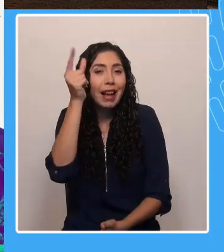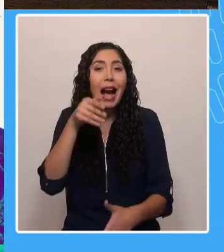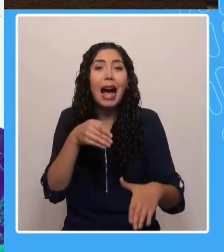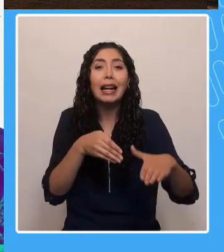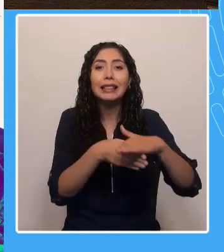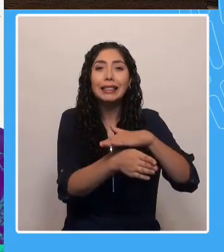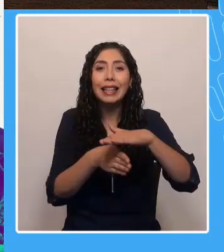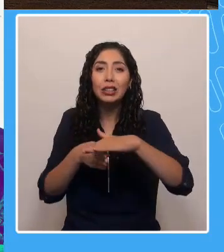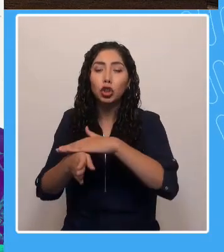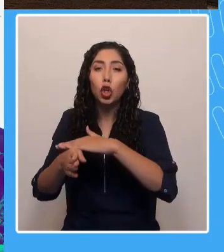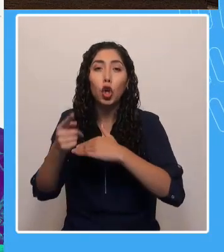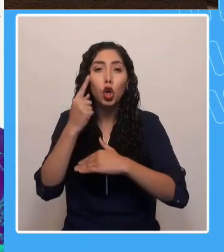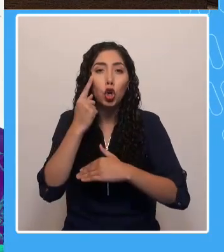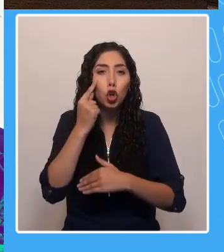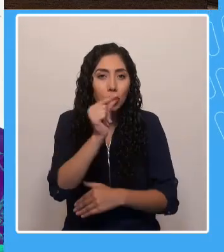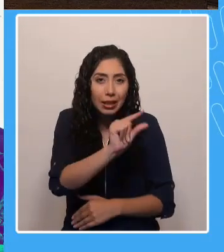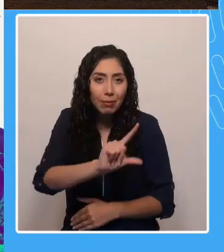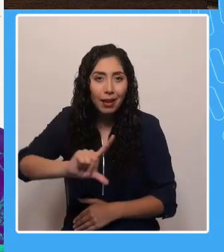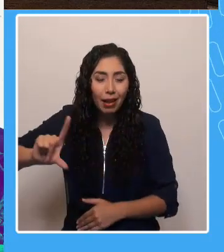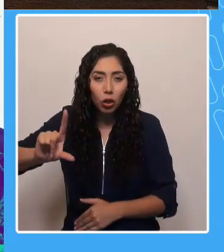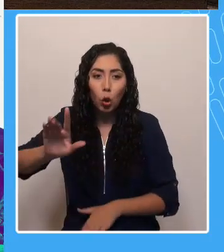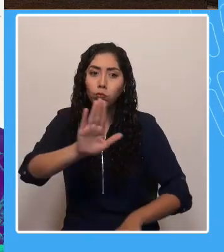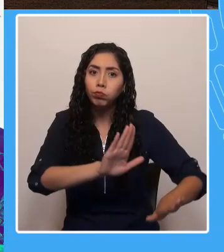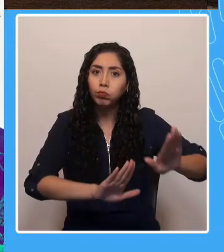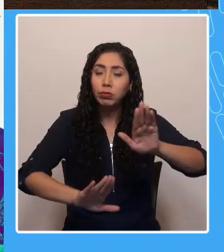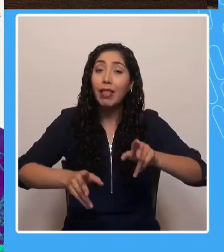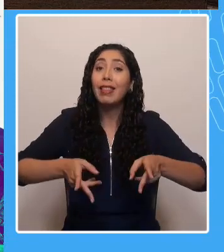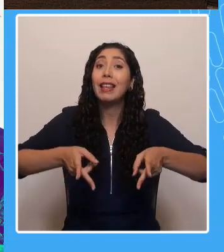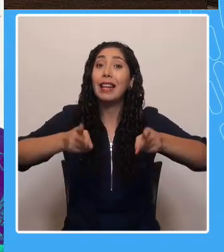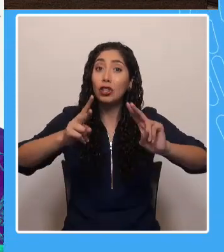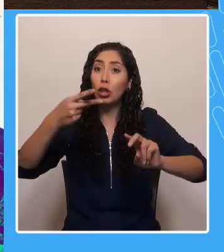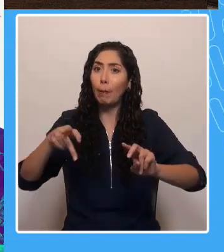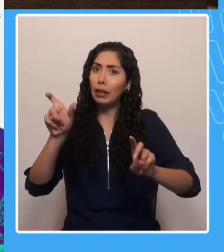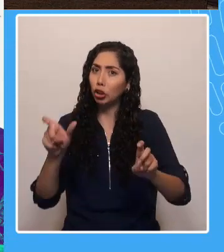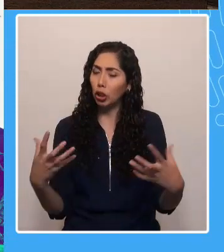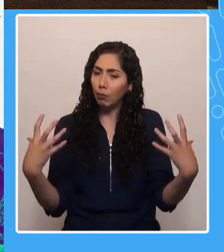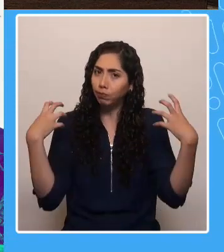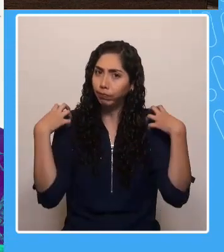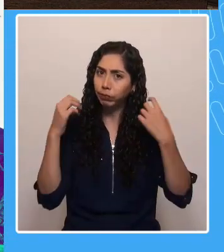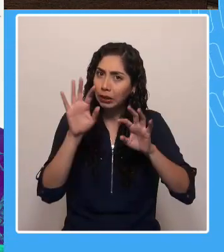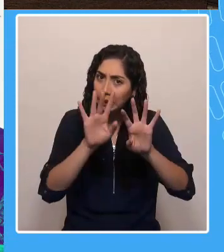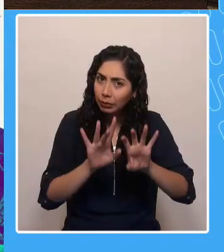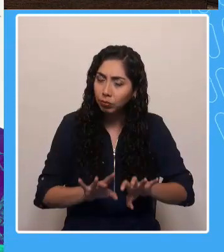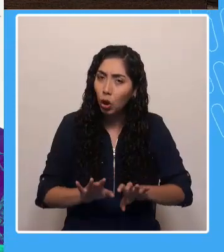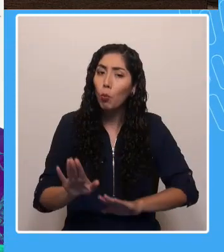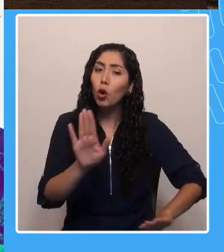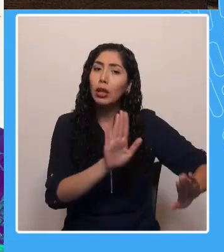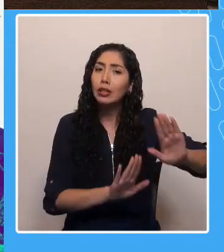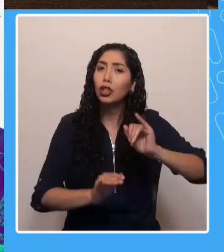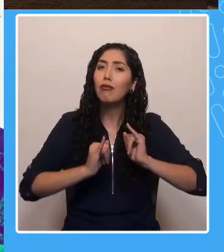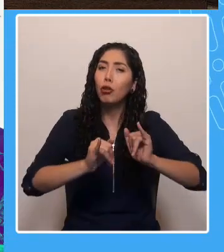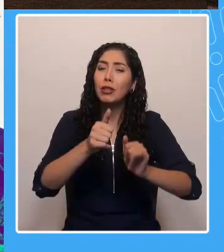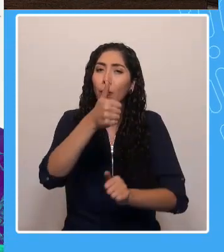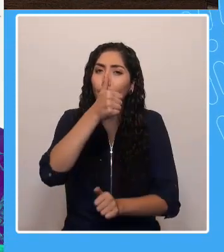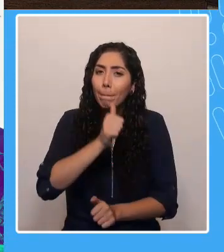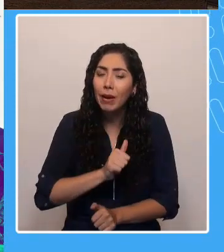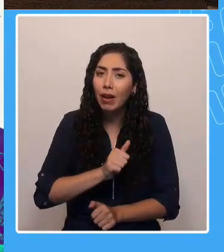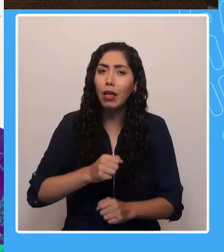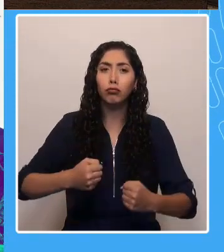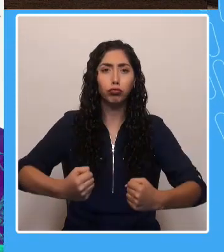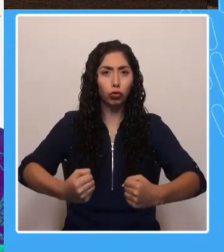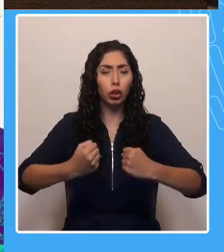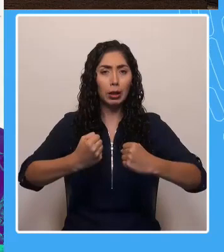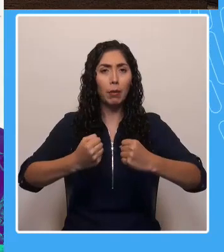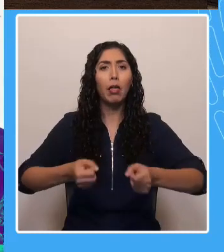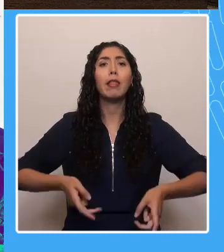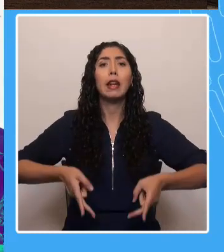conocimientos, resguardo del derecho de autor, protección de datos privados, fortalecimiento del derecho a la